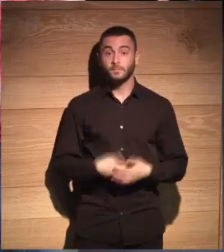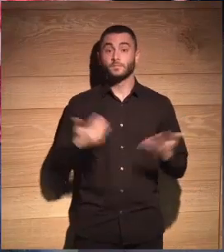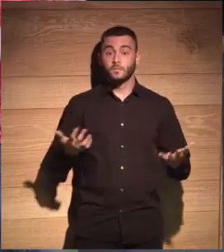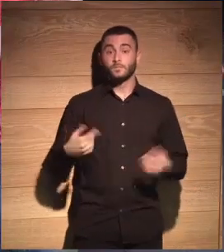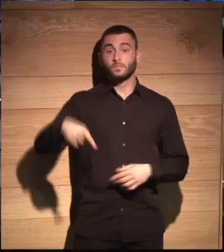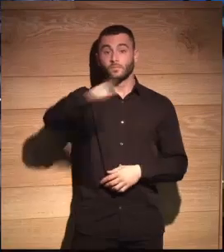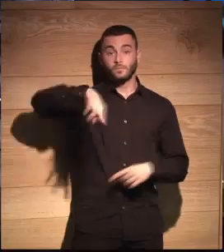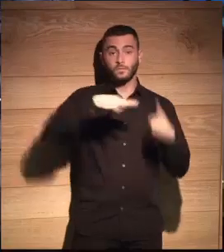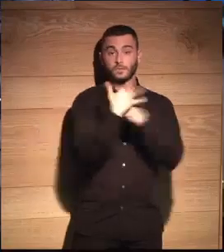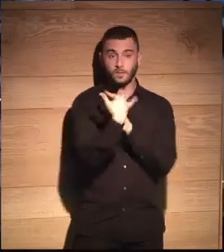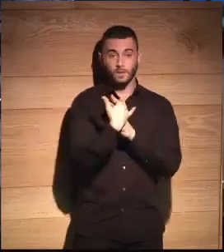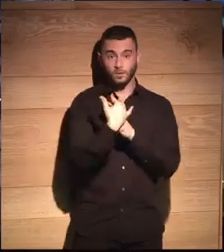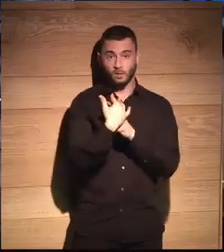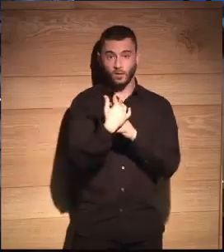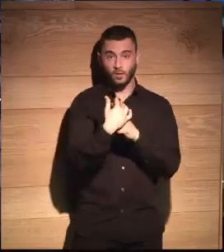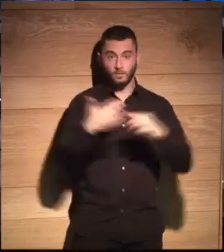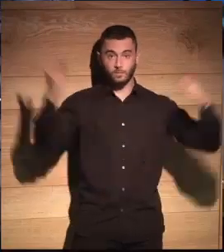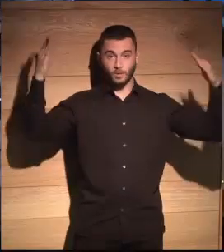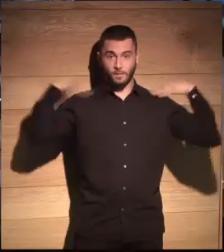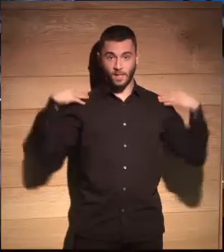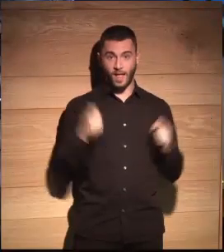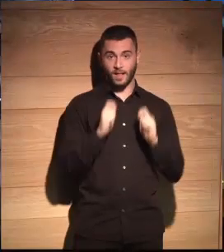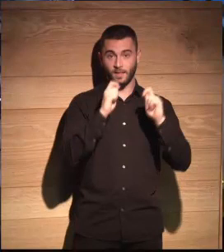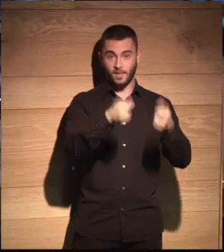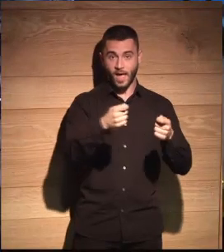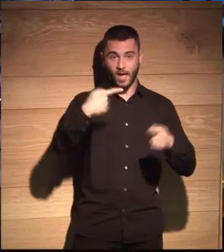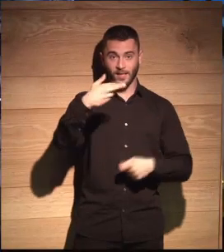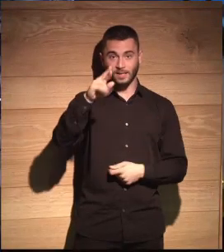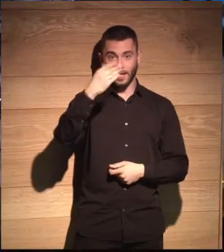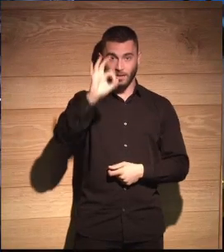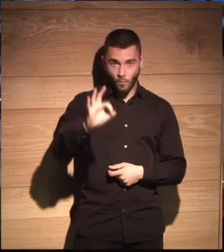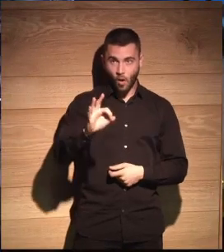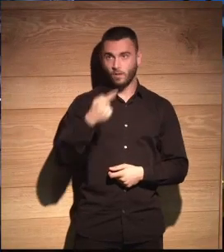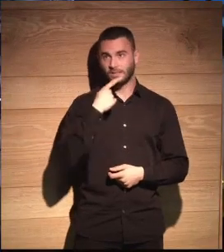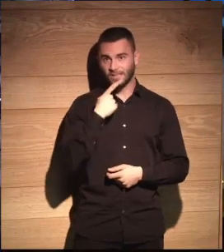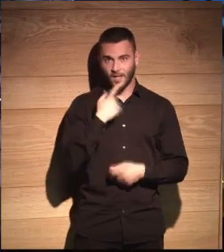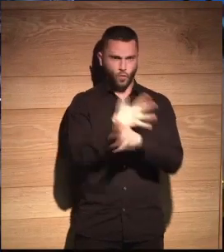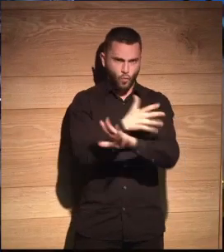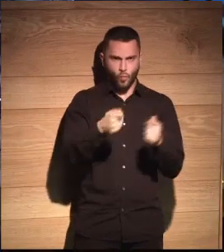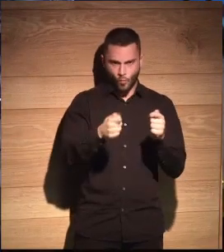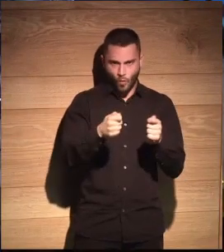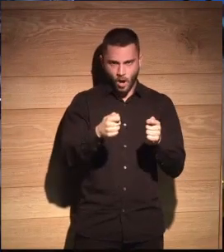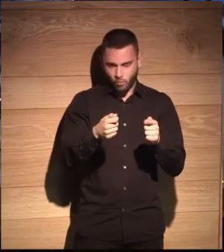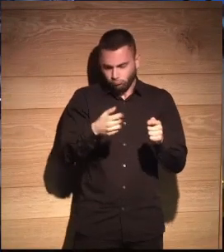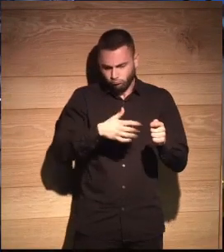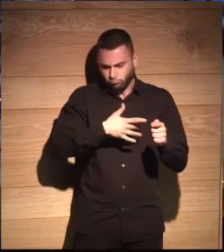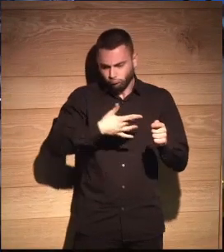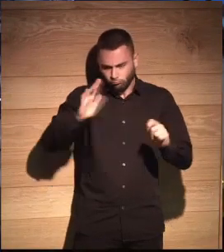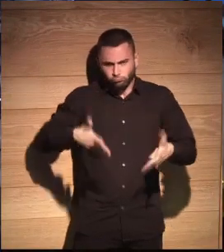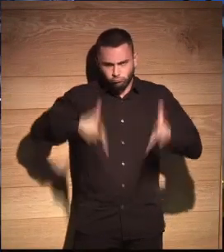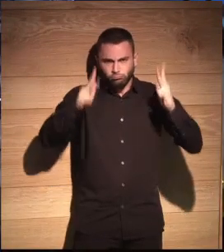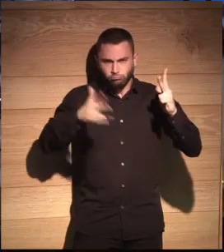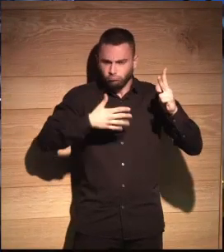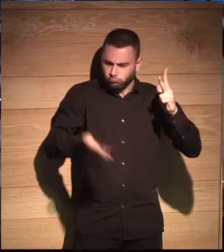que os llega, ¿no?, el encargo, una vez que Dargo dice, venga, vamos a llevar adelante un videojuego, confía en vosotros,